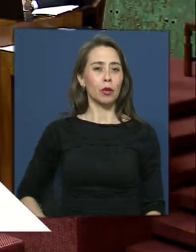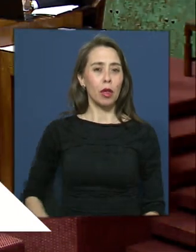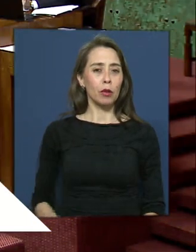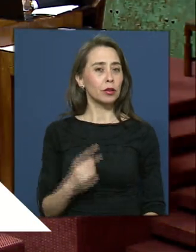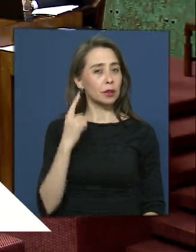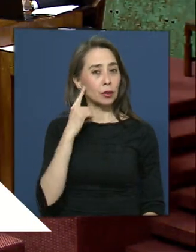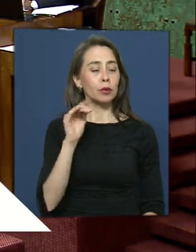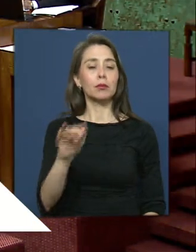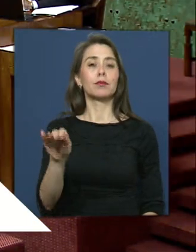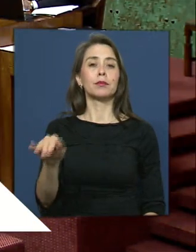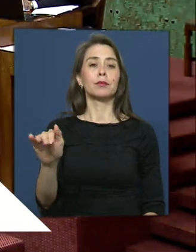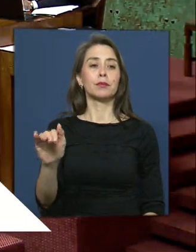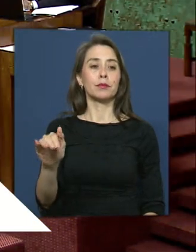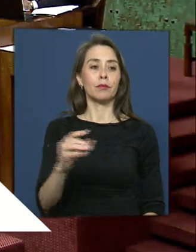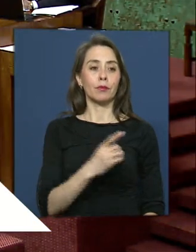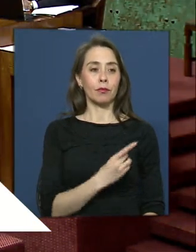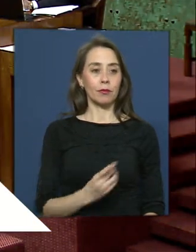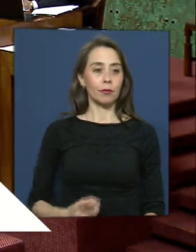Diputado.